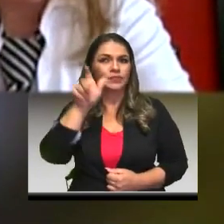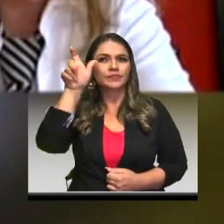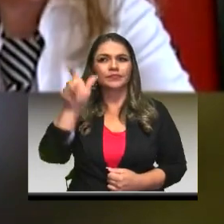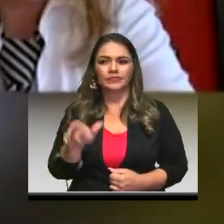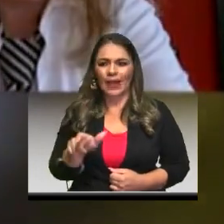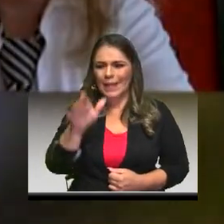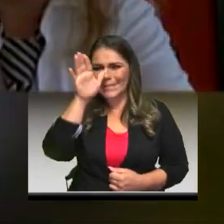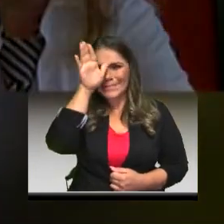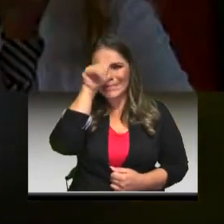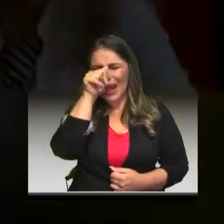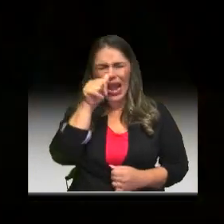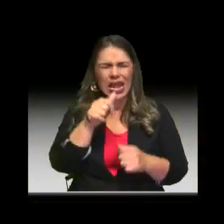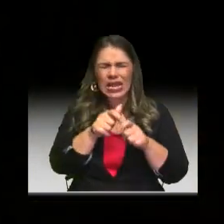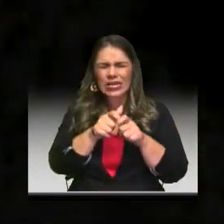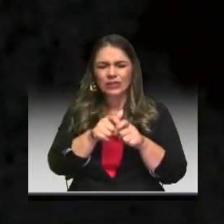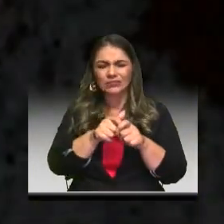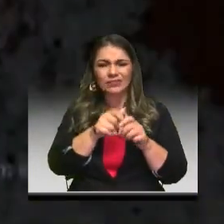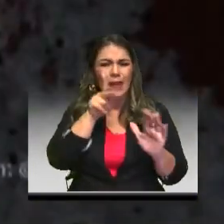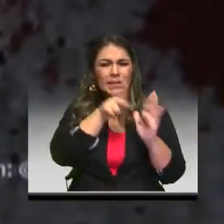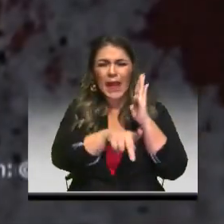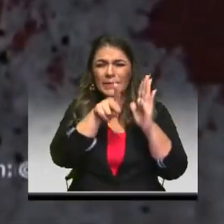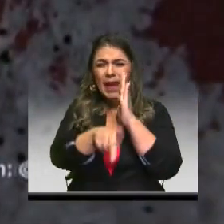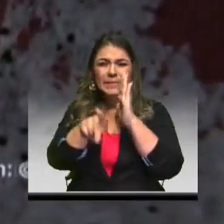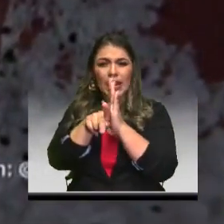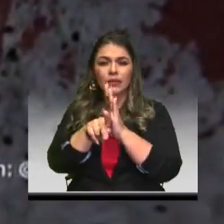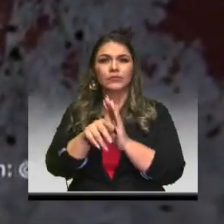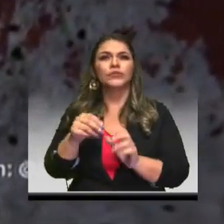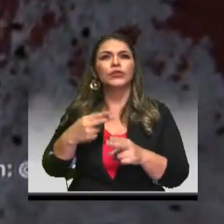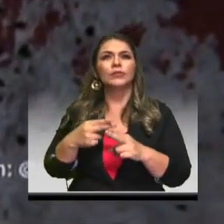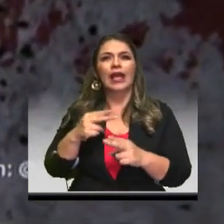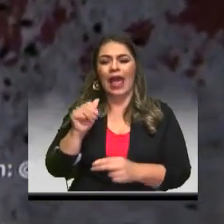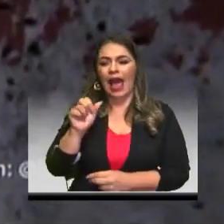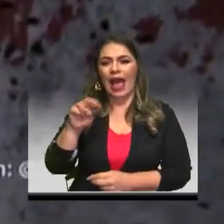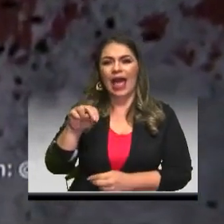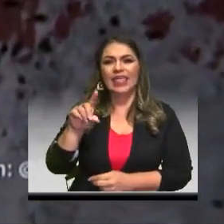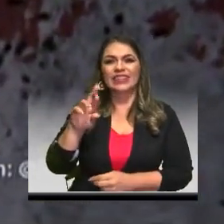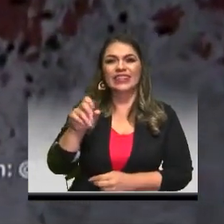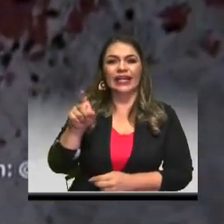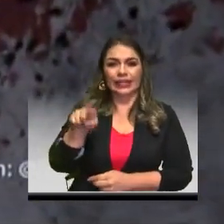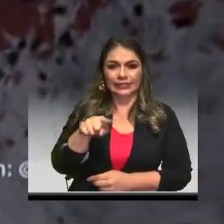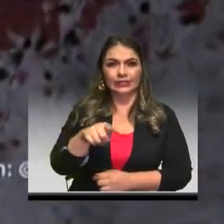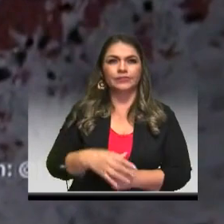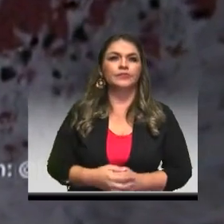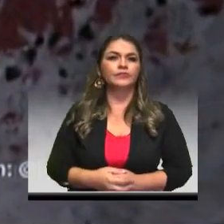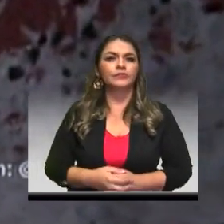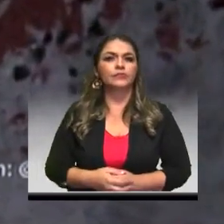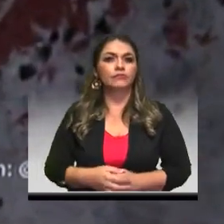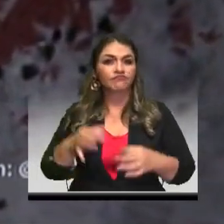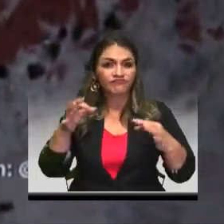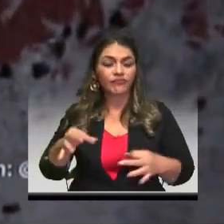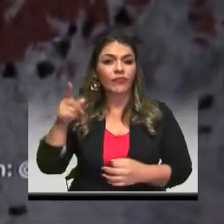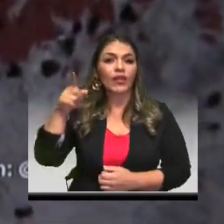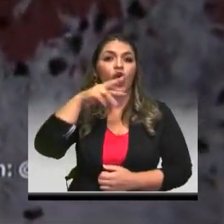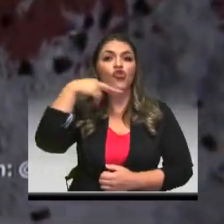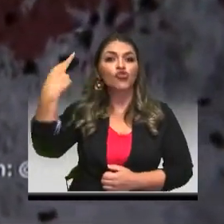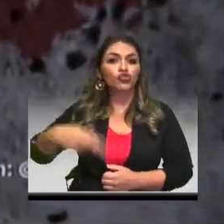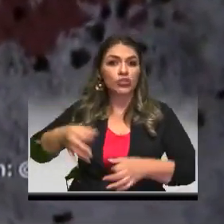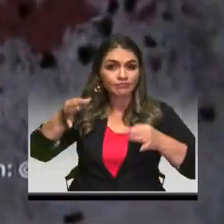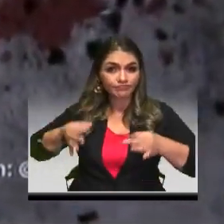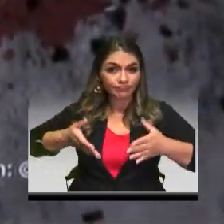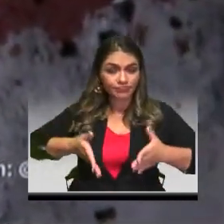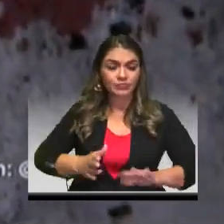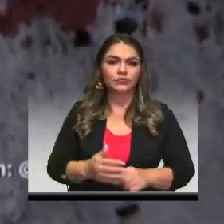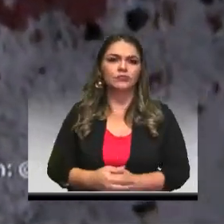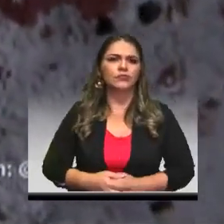llama Andrei Chikatilo. Él es ruso, bueno, era ruso porque ya lo ejecutaron. Y